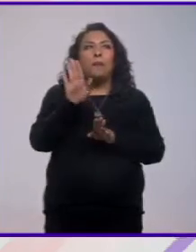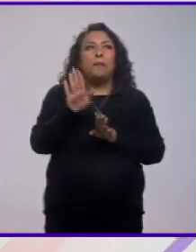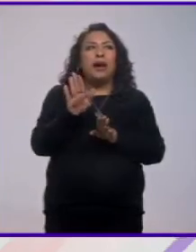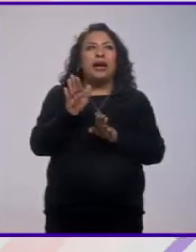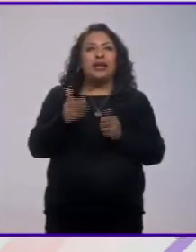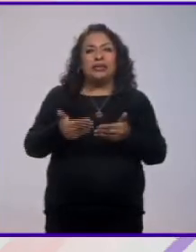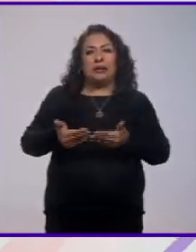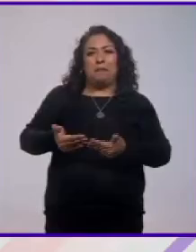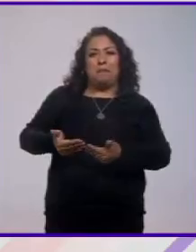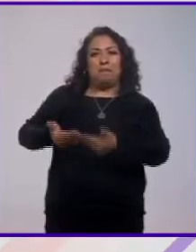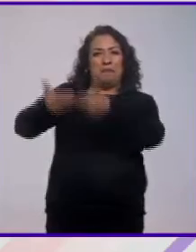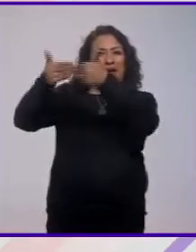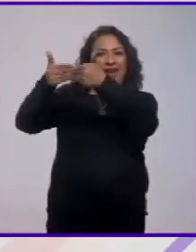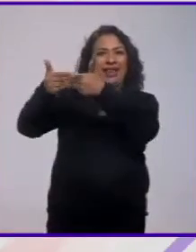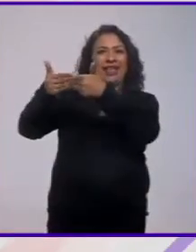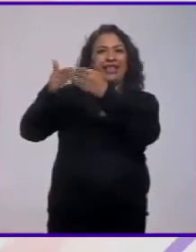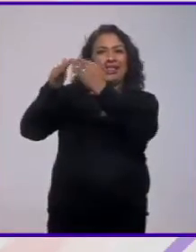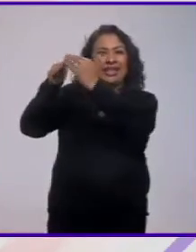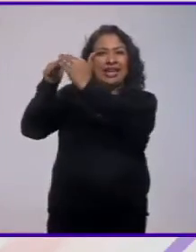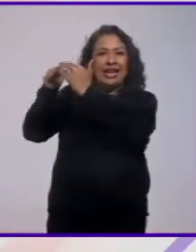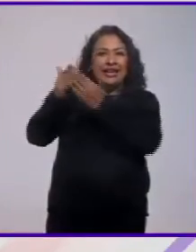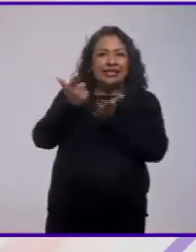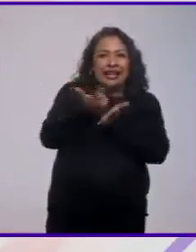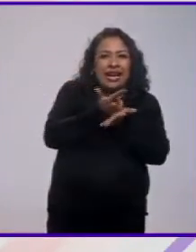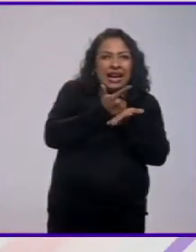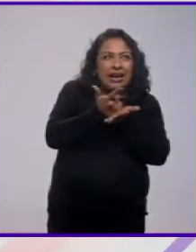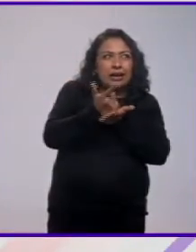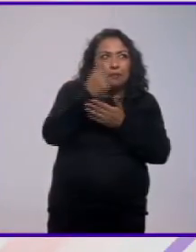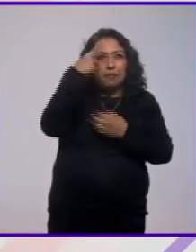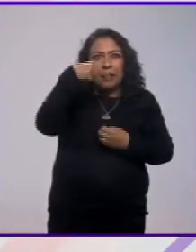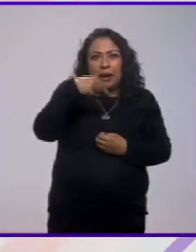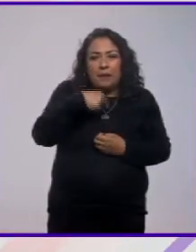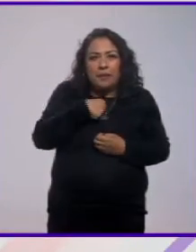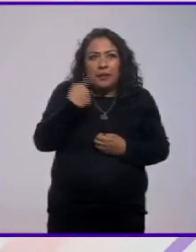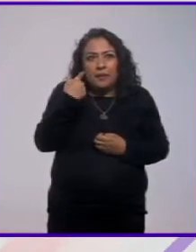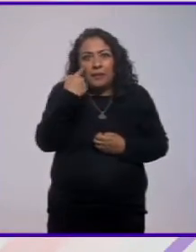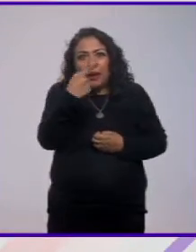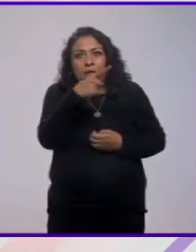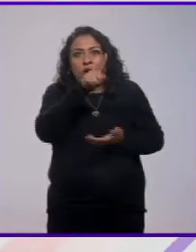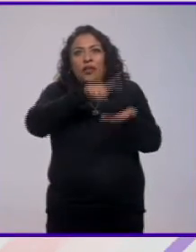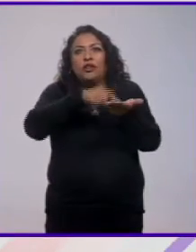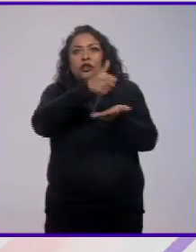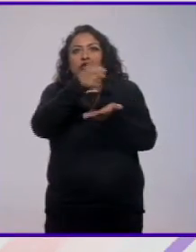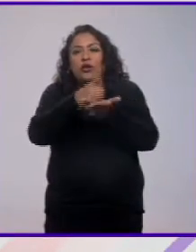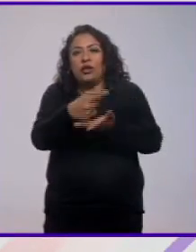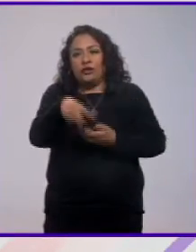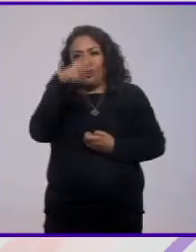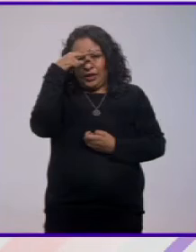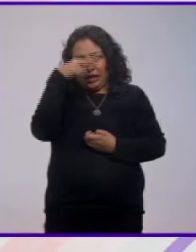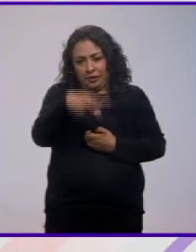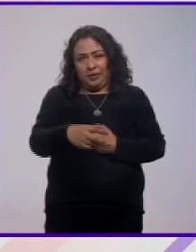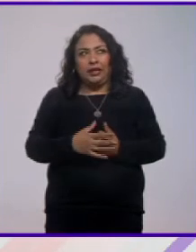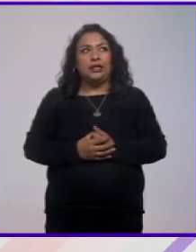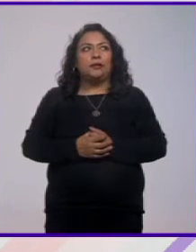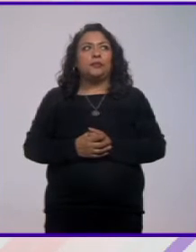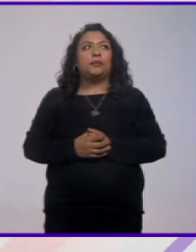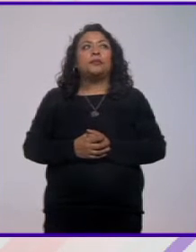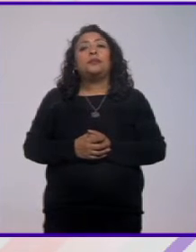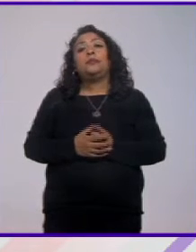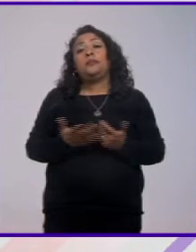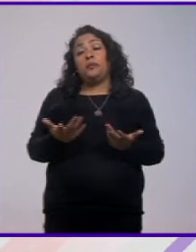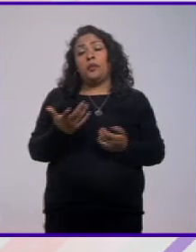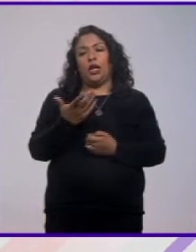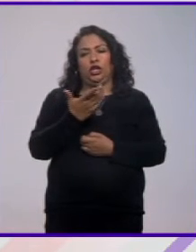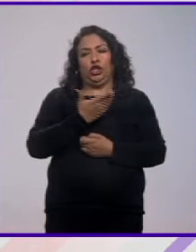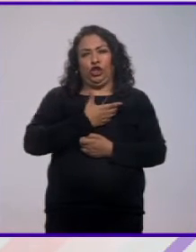pared de casas grises, que para mí es lo que refleja las grandes urbes de México, ¿no? Y el